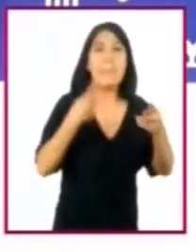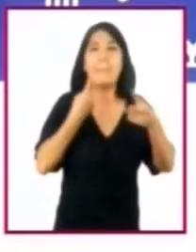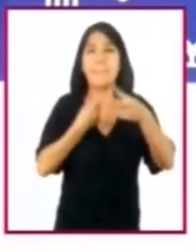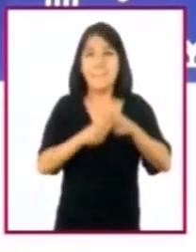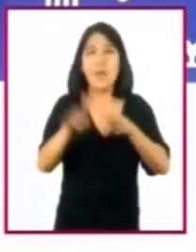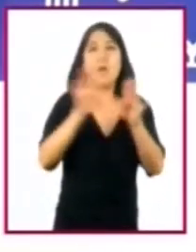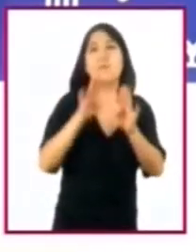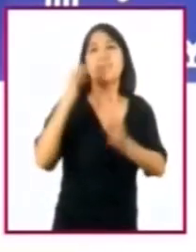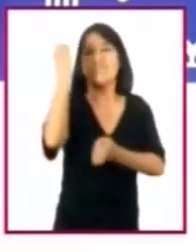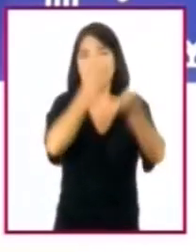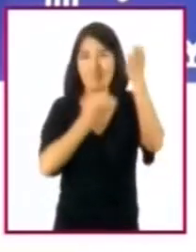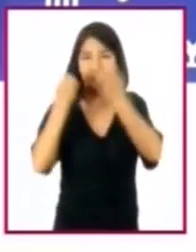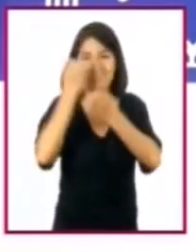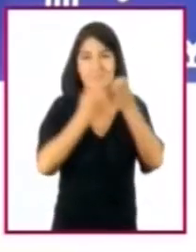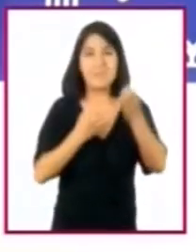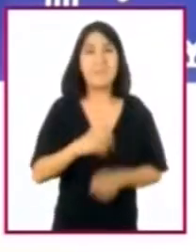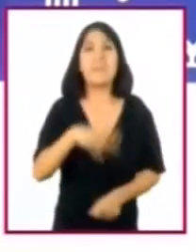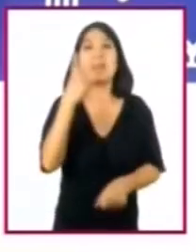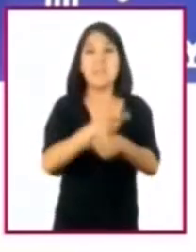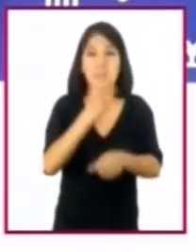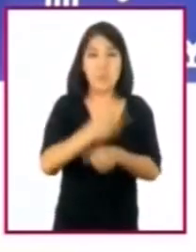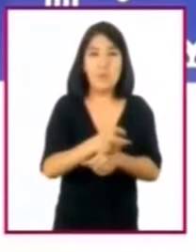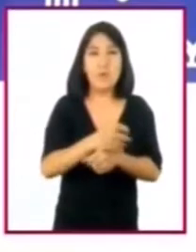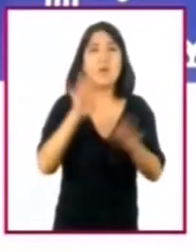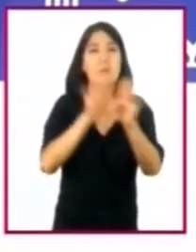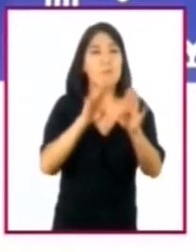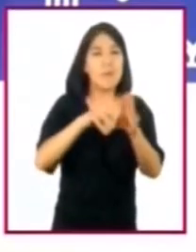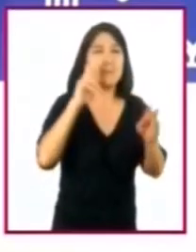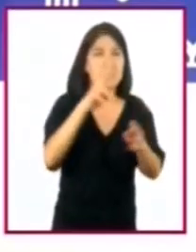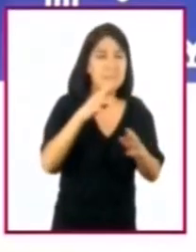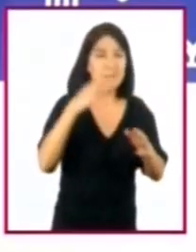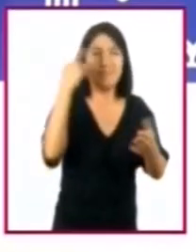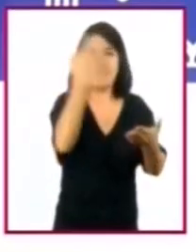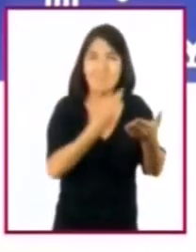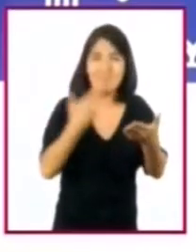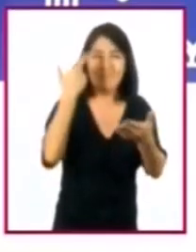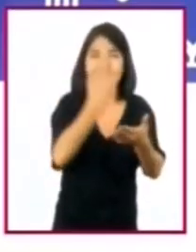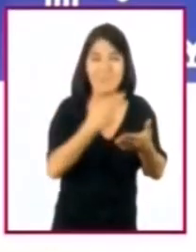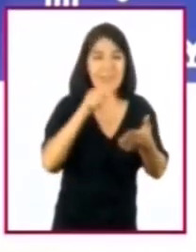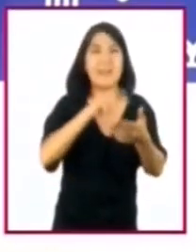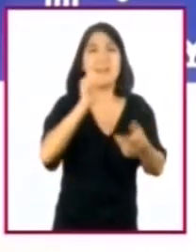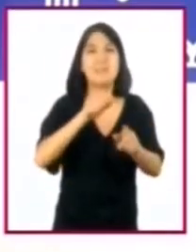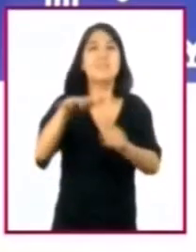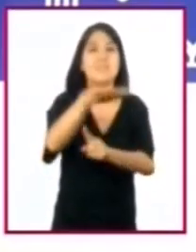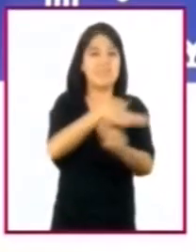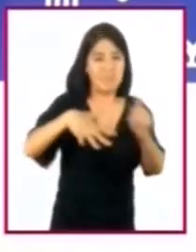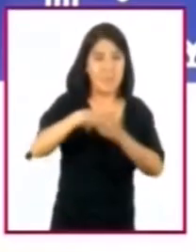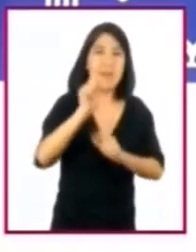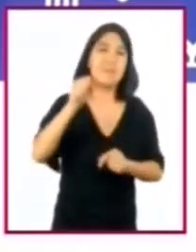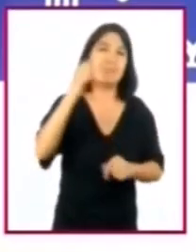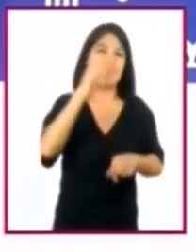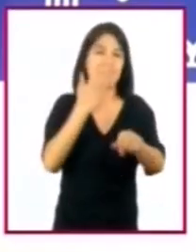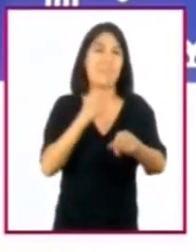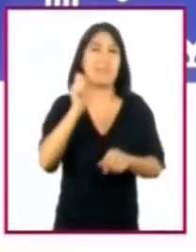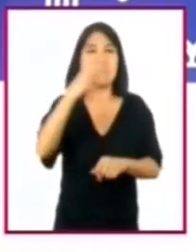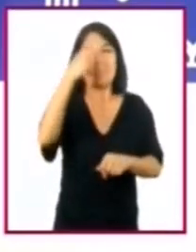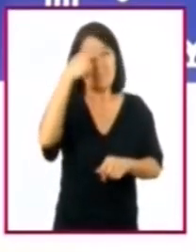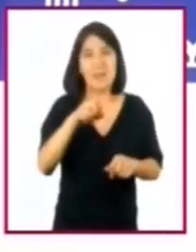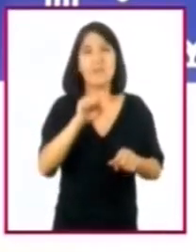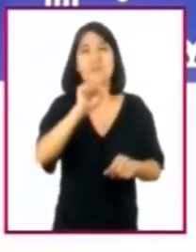y análisis. 2. Analizar la especialización laboral y social en Mesoamérica.